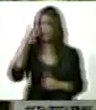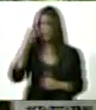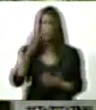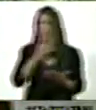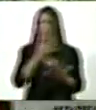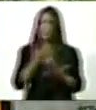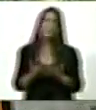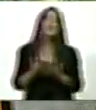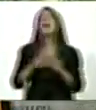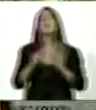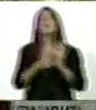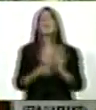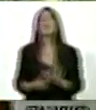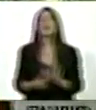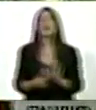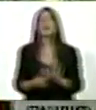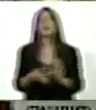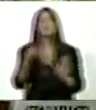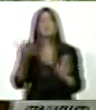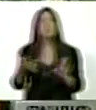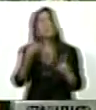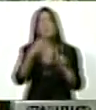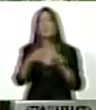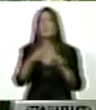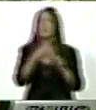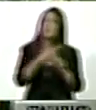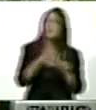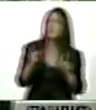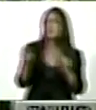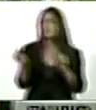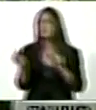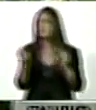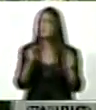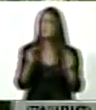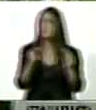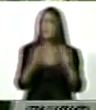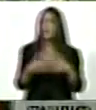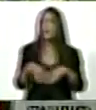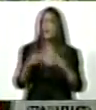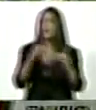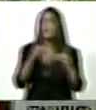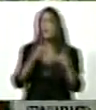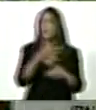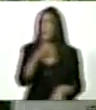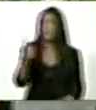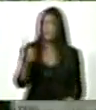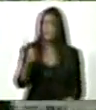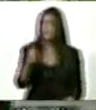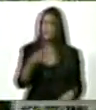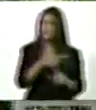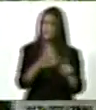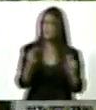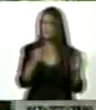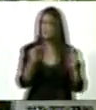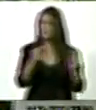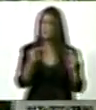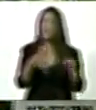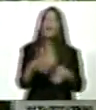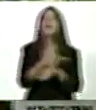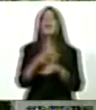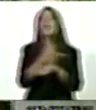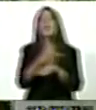salido a la luz pública profundas diferencias dentro de la mesa de la Unidad Democrática. De hecho, el gobernador